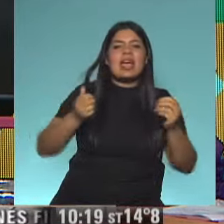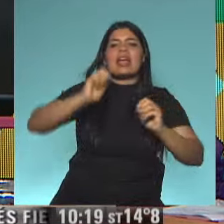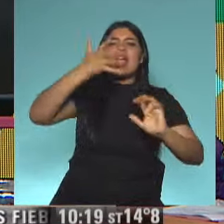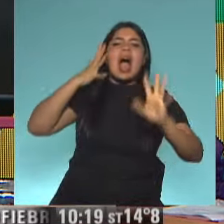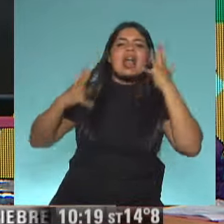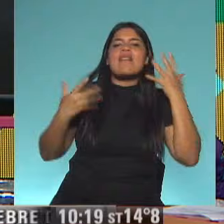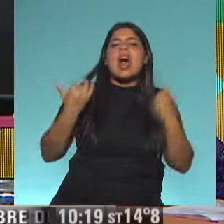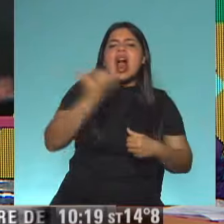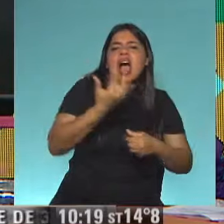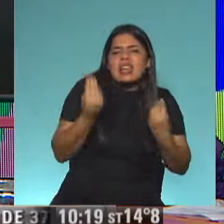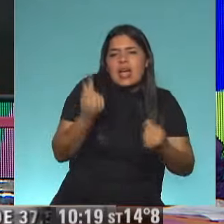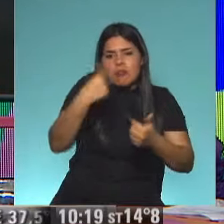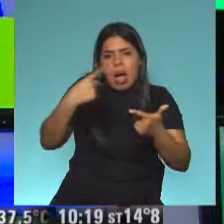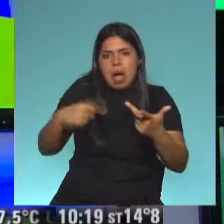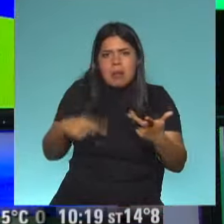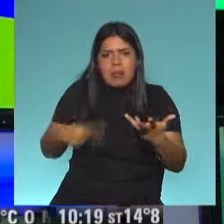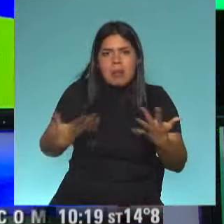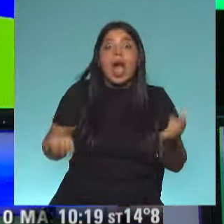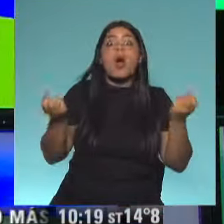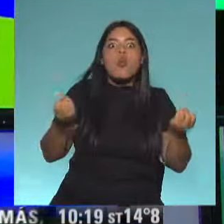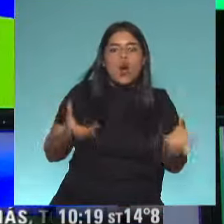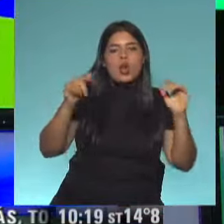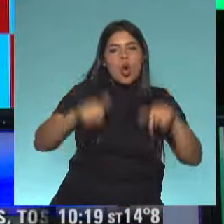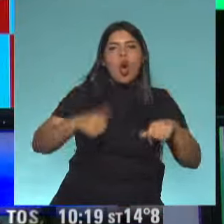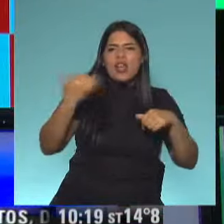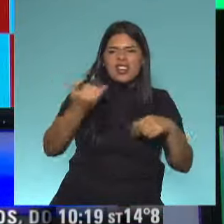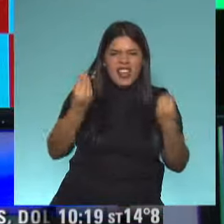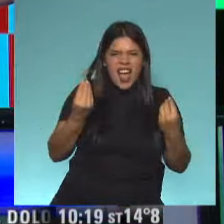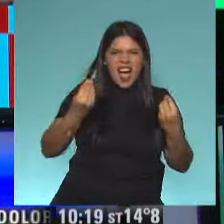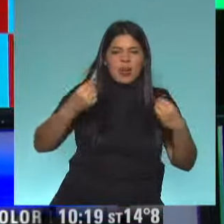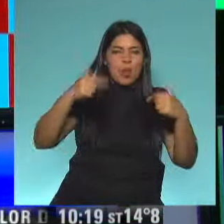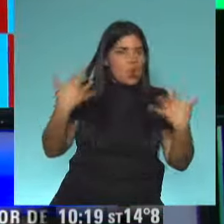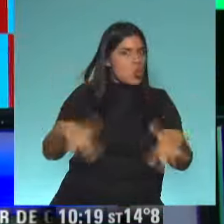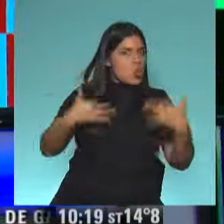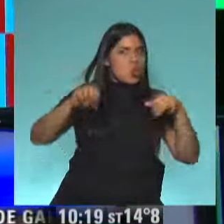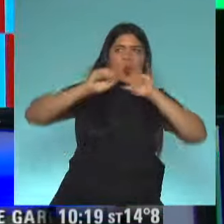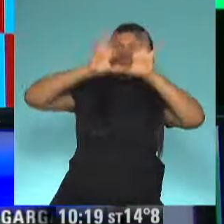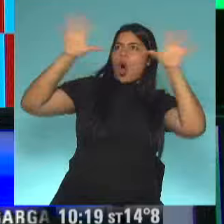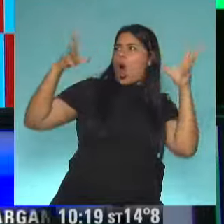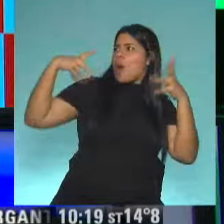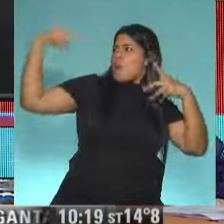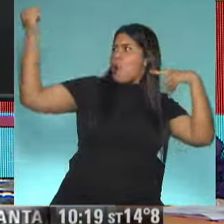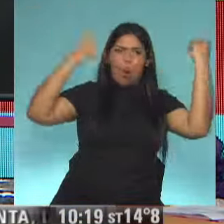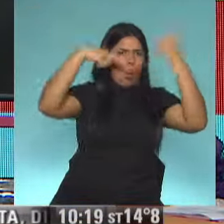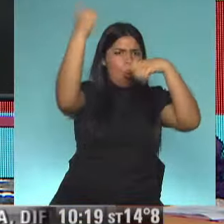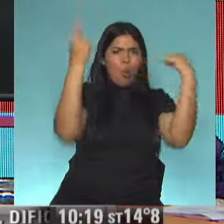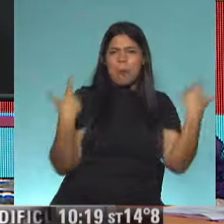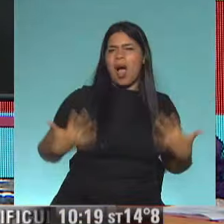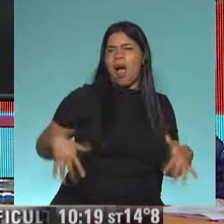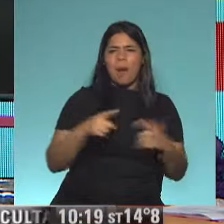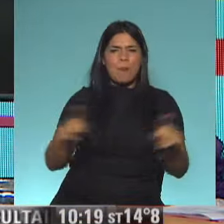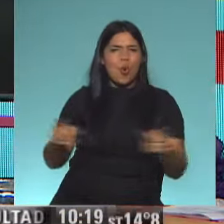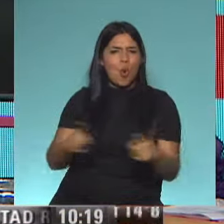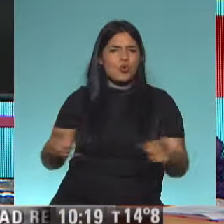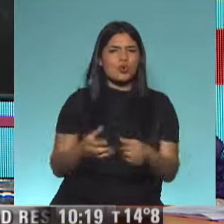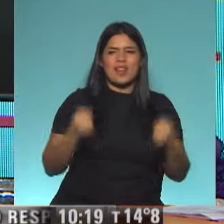Y acá encontramos como otro mundo, ¿no? El mundo hermoso de las plumas, otro los trajes, mundo. El baile, la música. Ahí está. Entonces, ¿qué nos